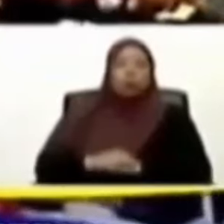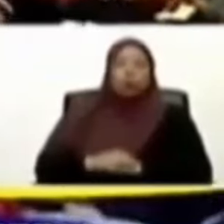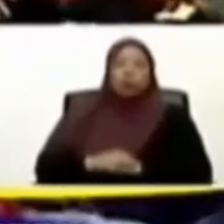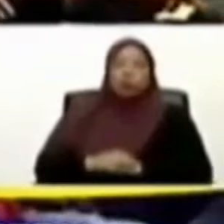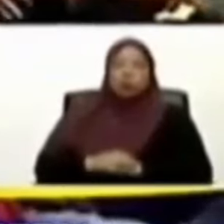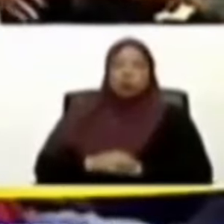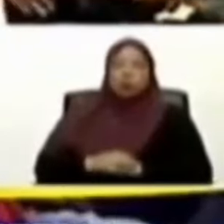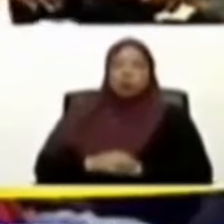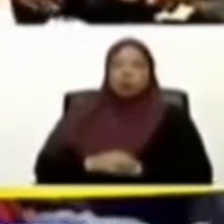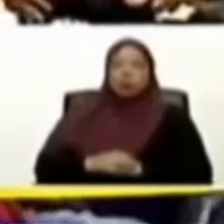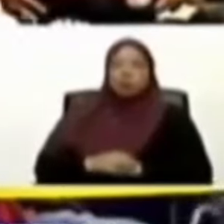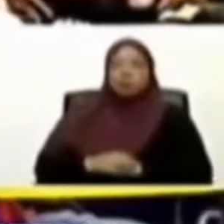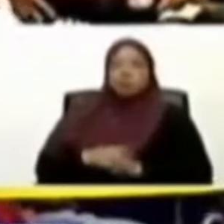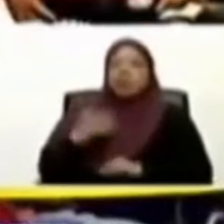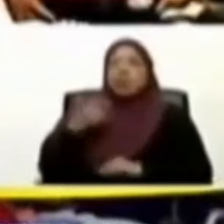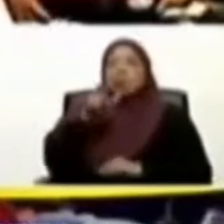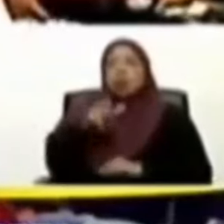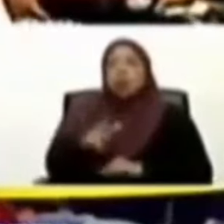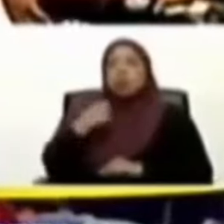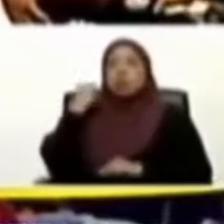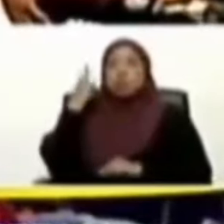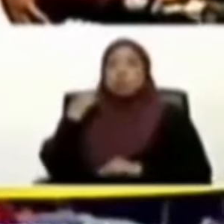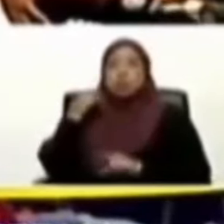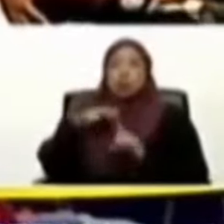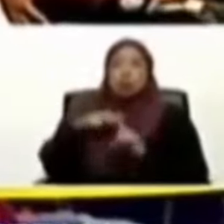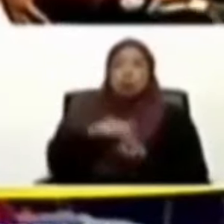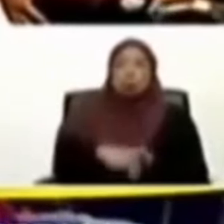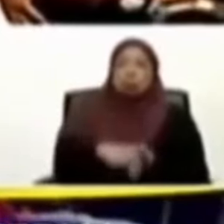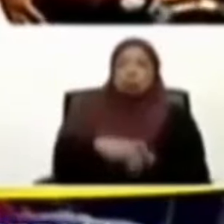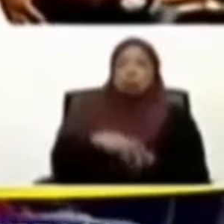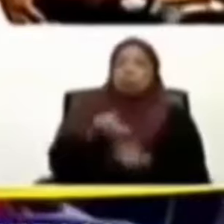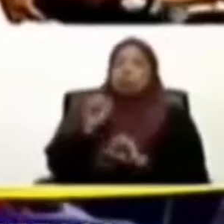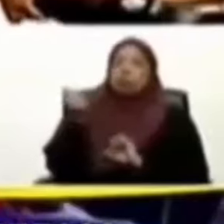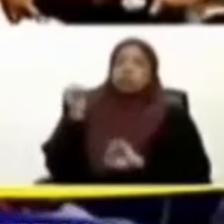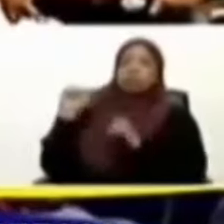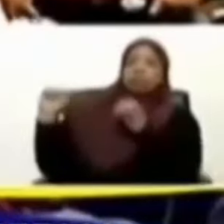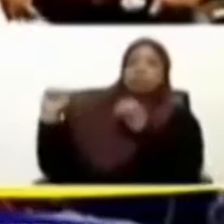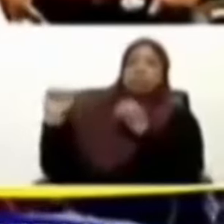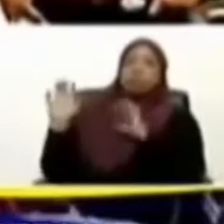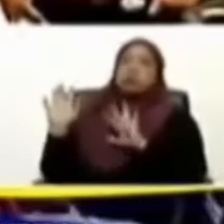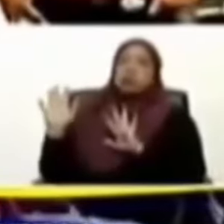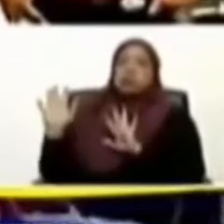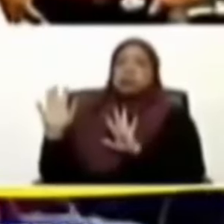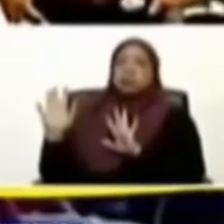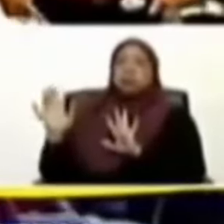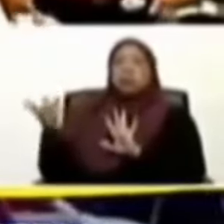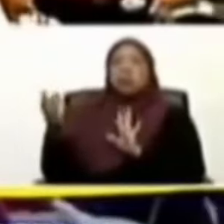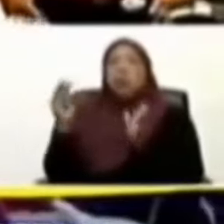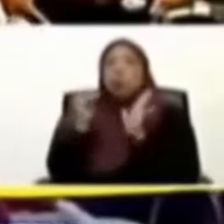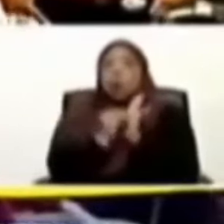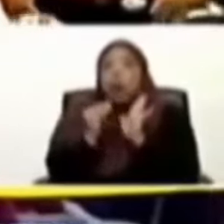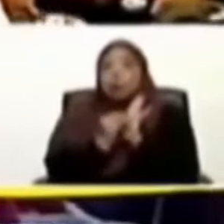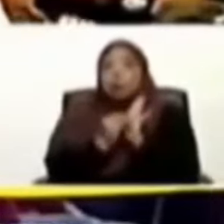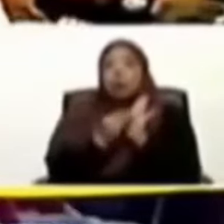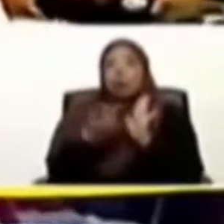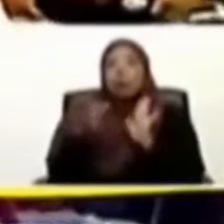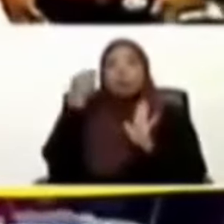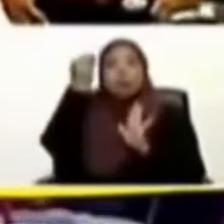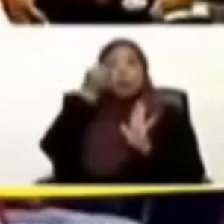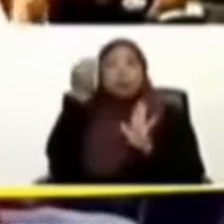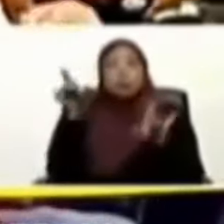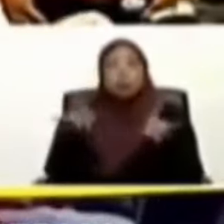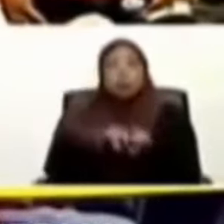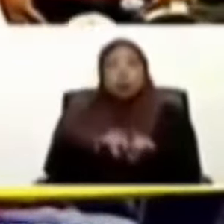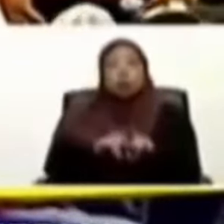fuente del Partido Socialista Unido de Venezuela. Sin embargo, parece decidido a aferrarse al poder